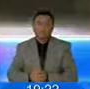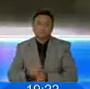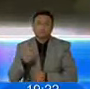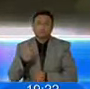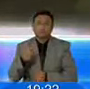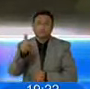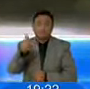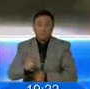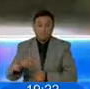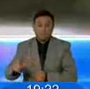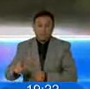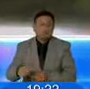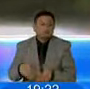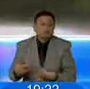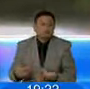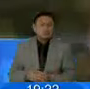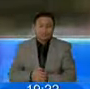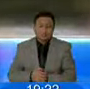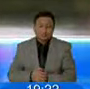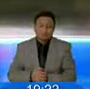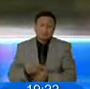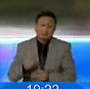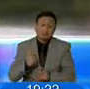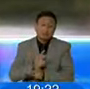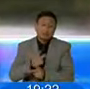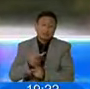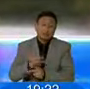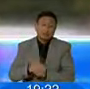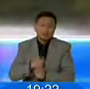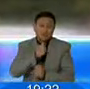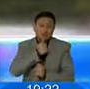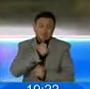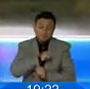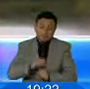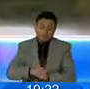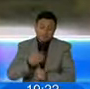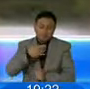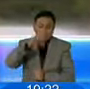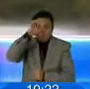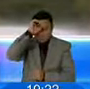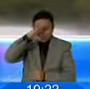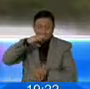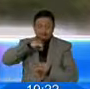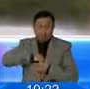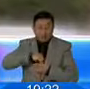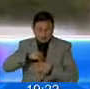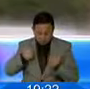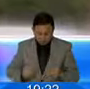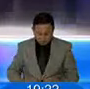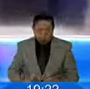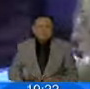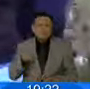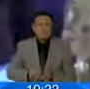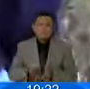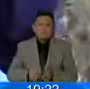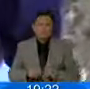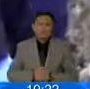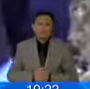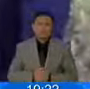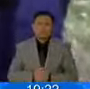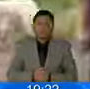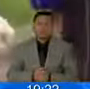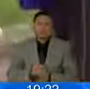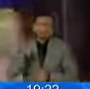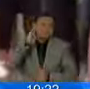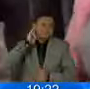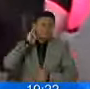dos personas es reservado porque no sabemos a ciencia cierta en la parte interna qué es lo que haya ocurrido. El cuerpo de la